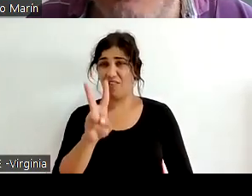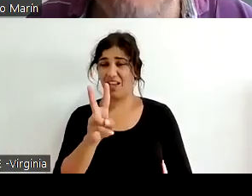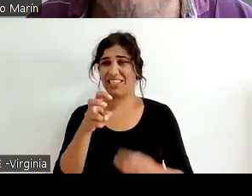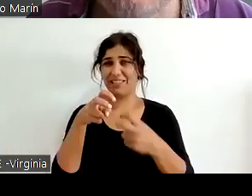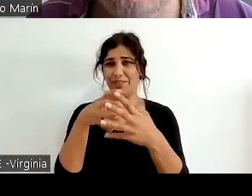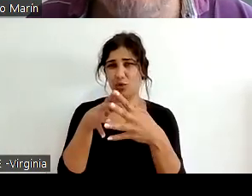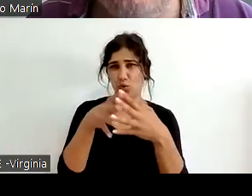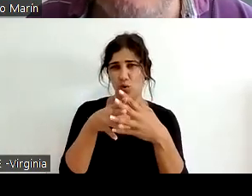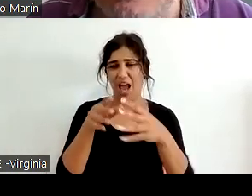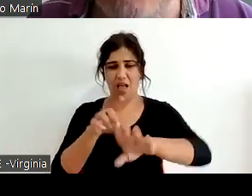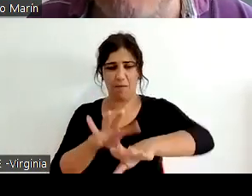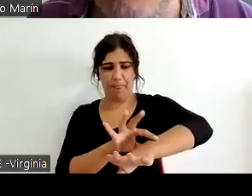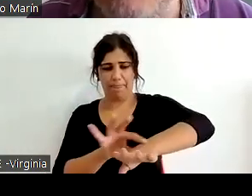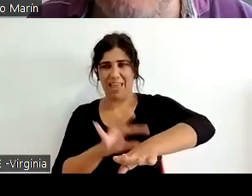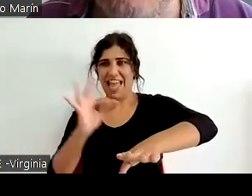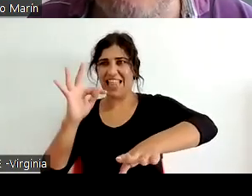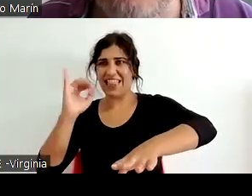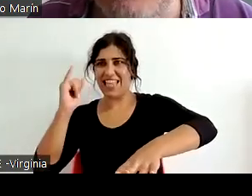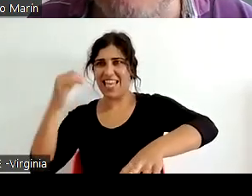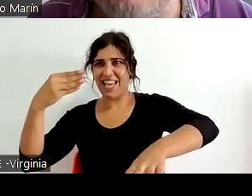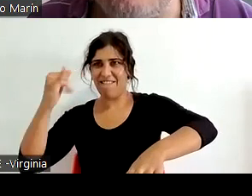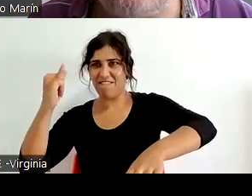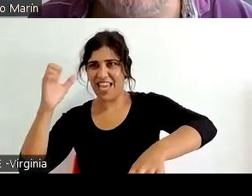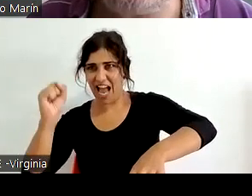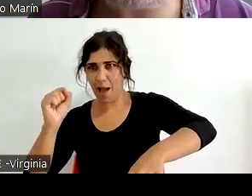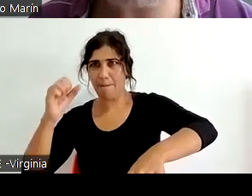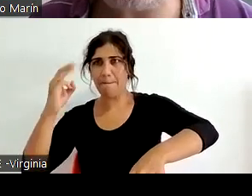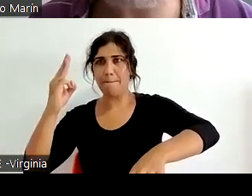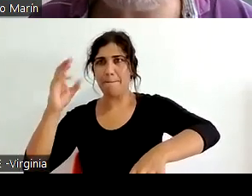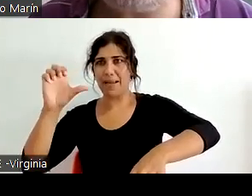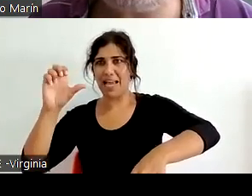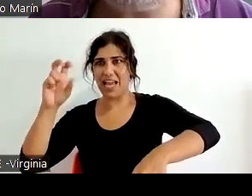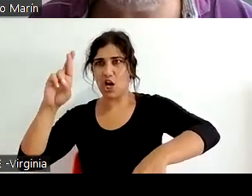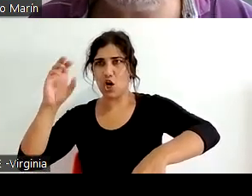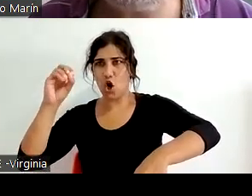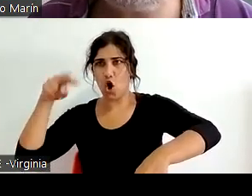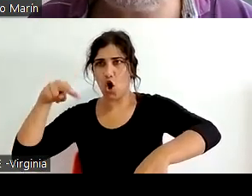la tibia, tenemos el peroné, lo veis por aquí detrás, y esas son